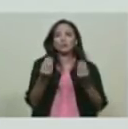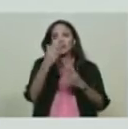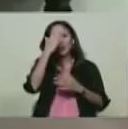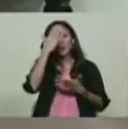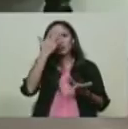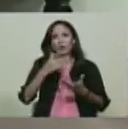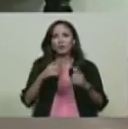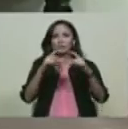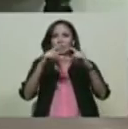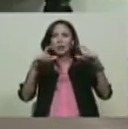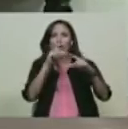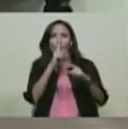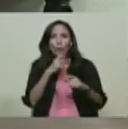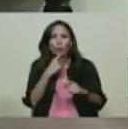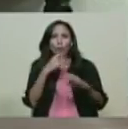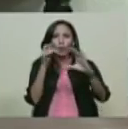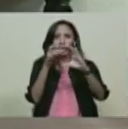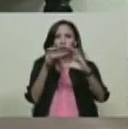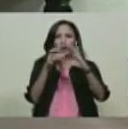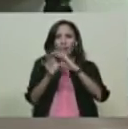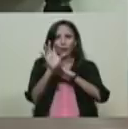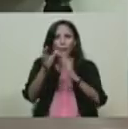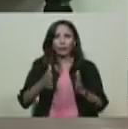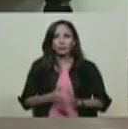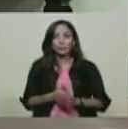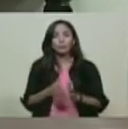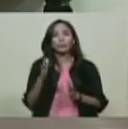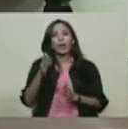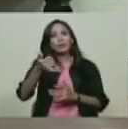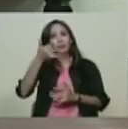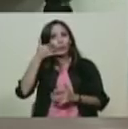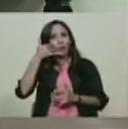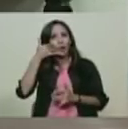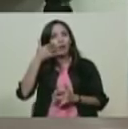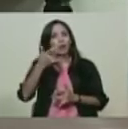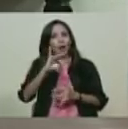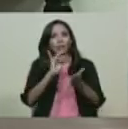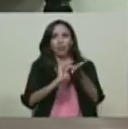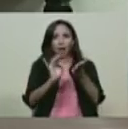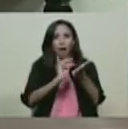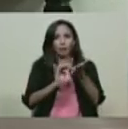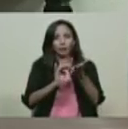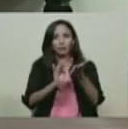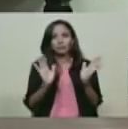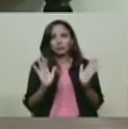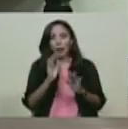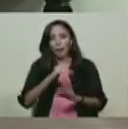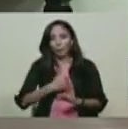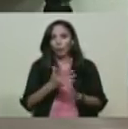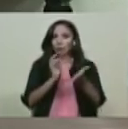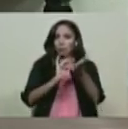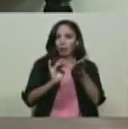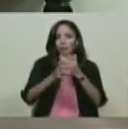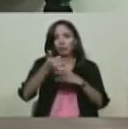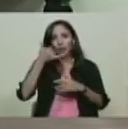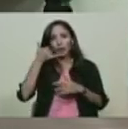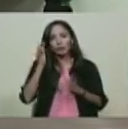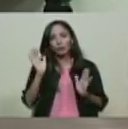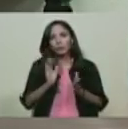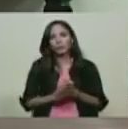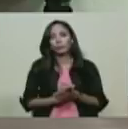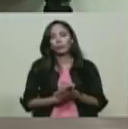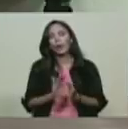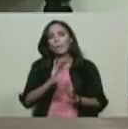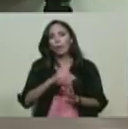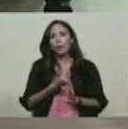leído a través de los celulares, de las tabletas, de las tablets, que tienen la